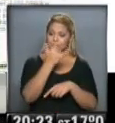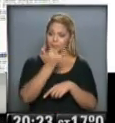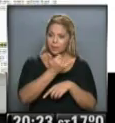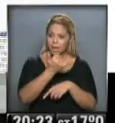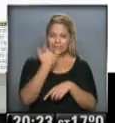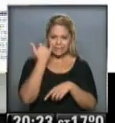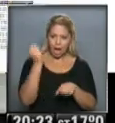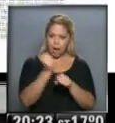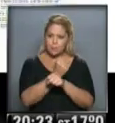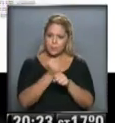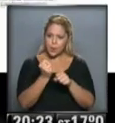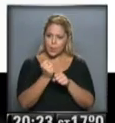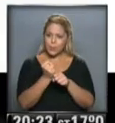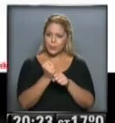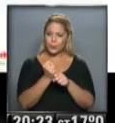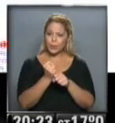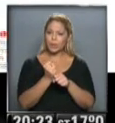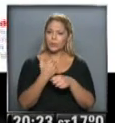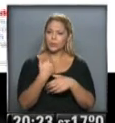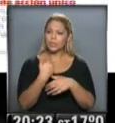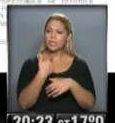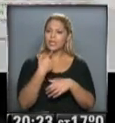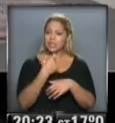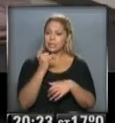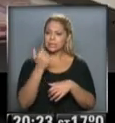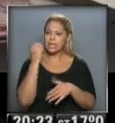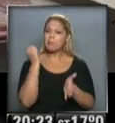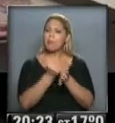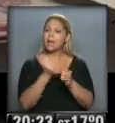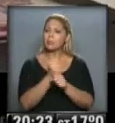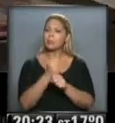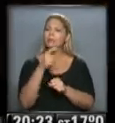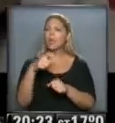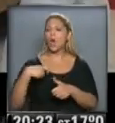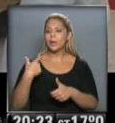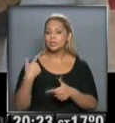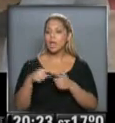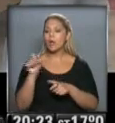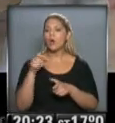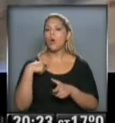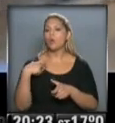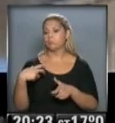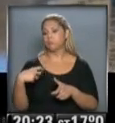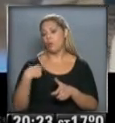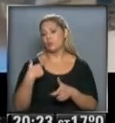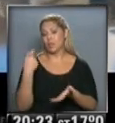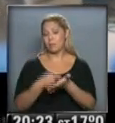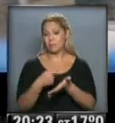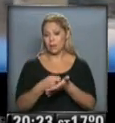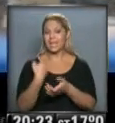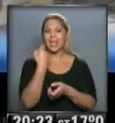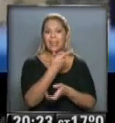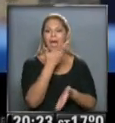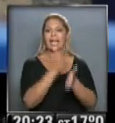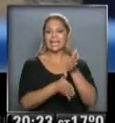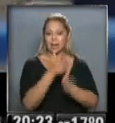la aprobación y la indicación que ha sido aprobada, su obra social o su prepaga, se los provee sin costo para